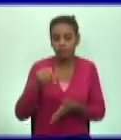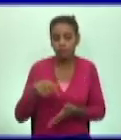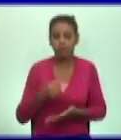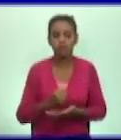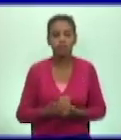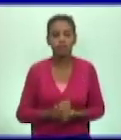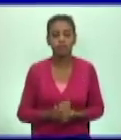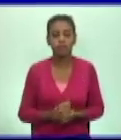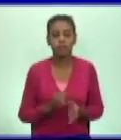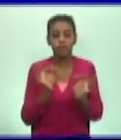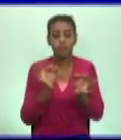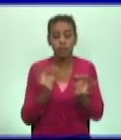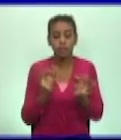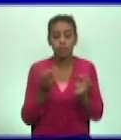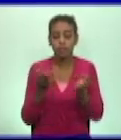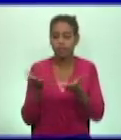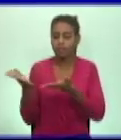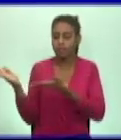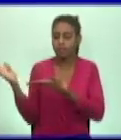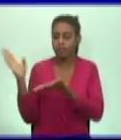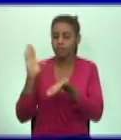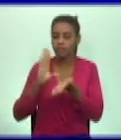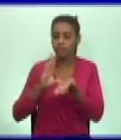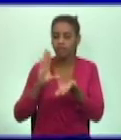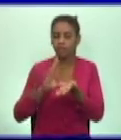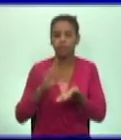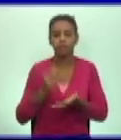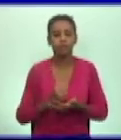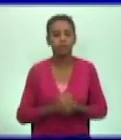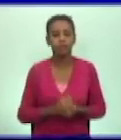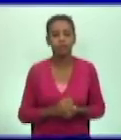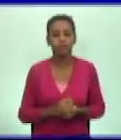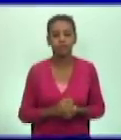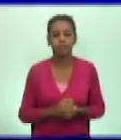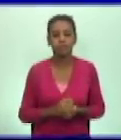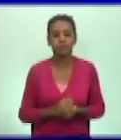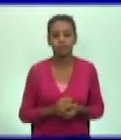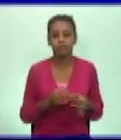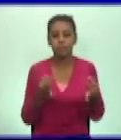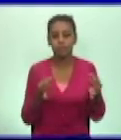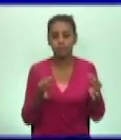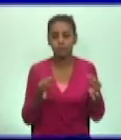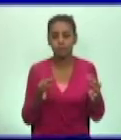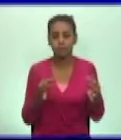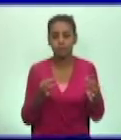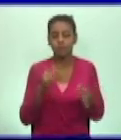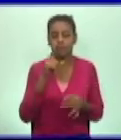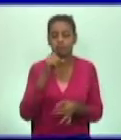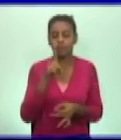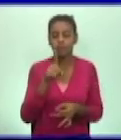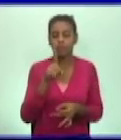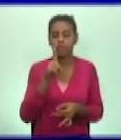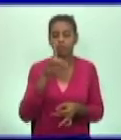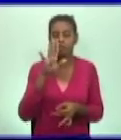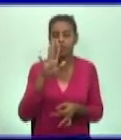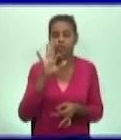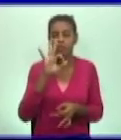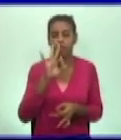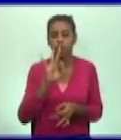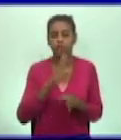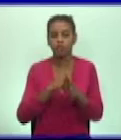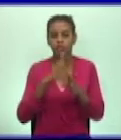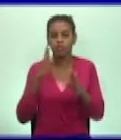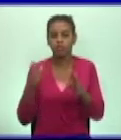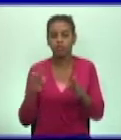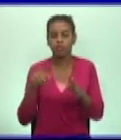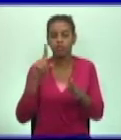Como siempre, muchachos, les muestro entonces a continuación la bibliografía, las páginas del libro en la que vamos a estar trabajando en el encuentro.